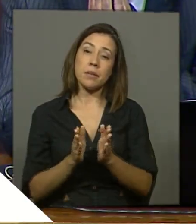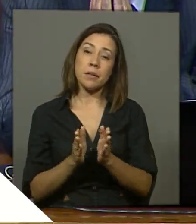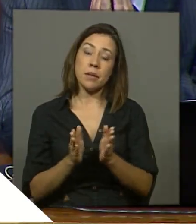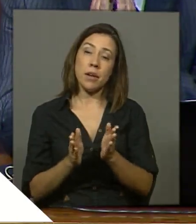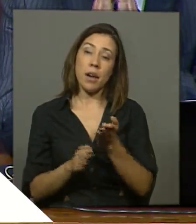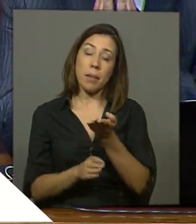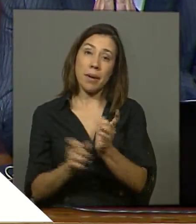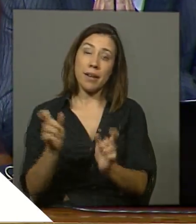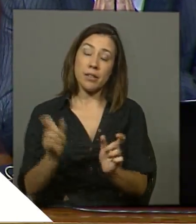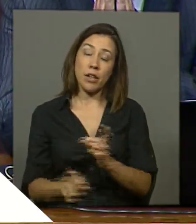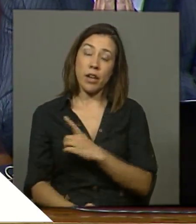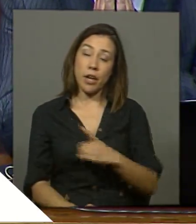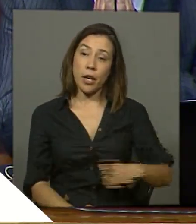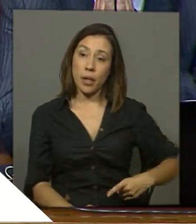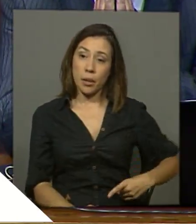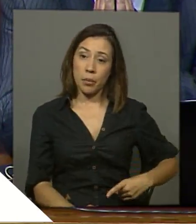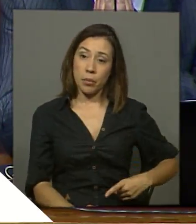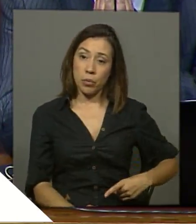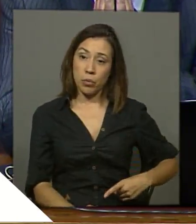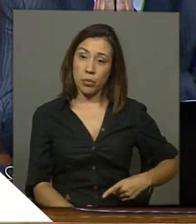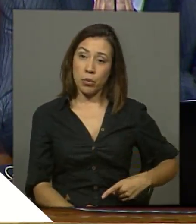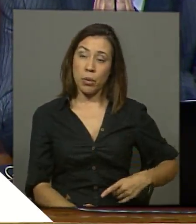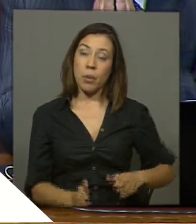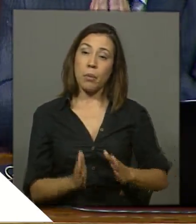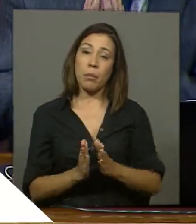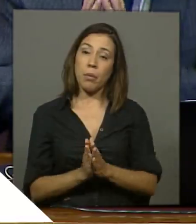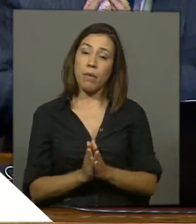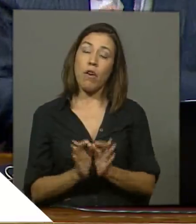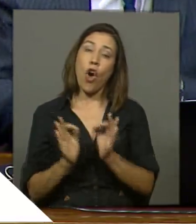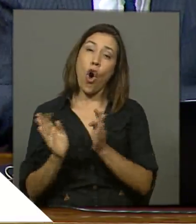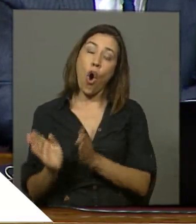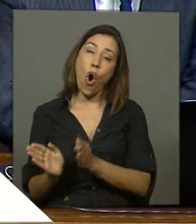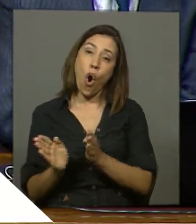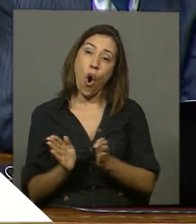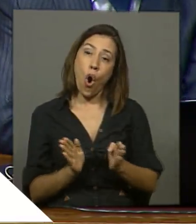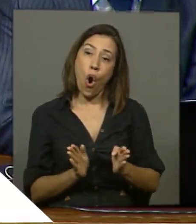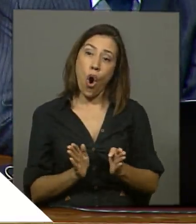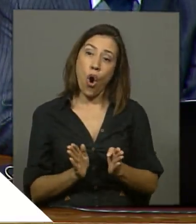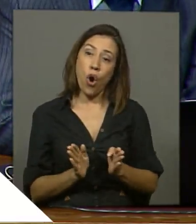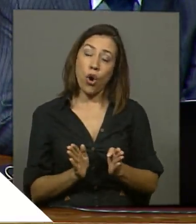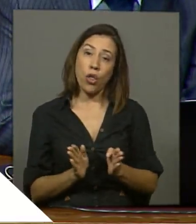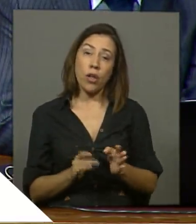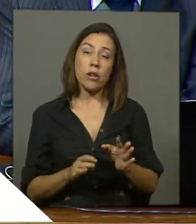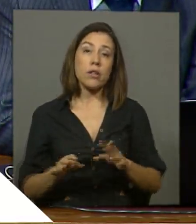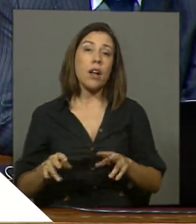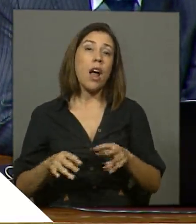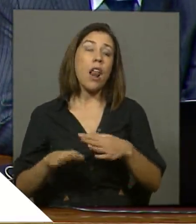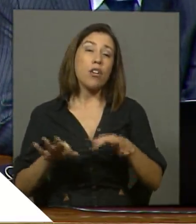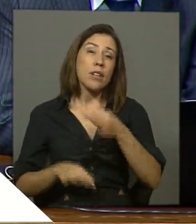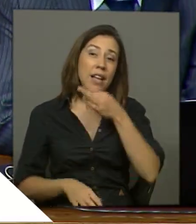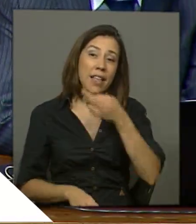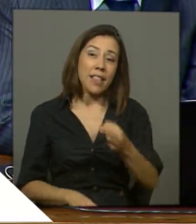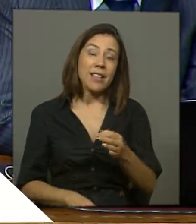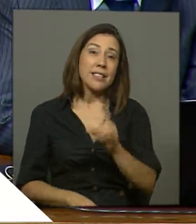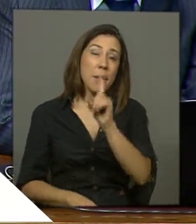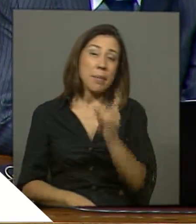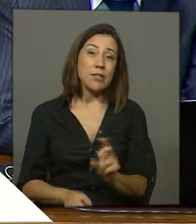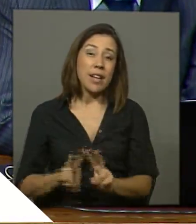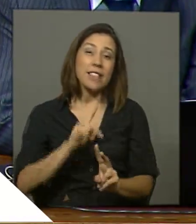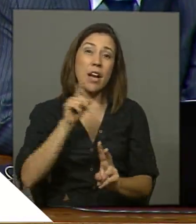le quiero pedir a los señores parlamentarios que se mantenga un cierto orden las imputaciones más allá de las que expresa el